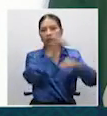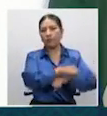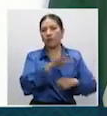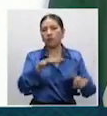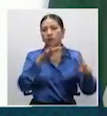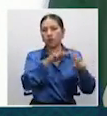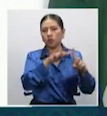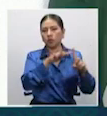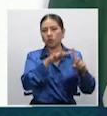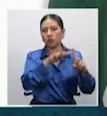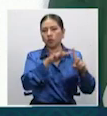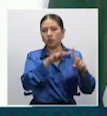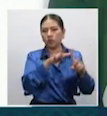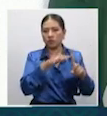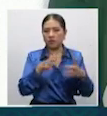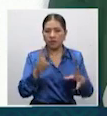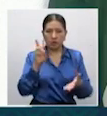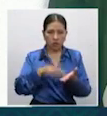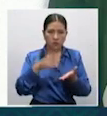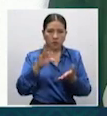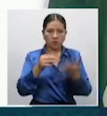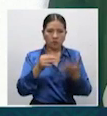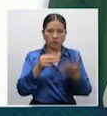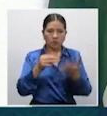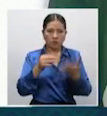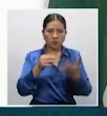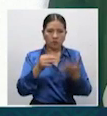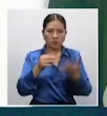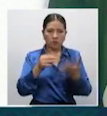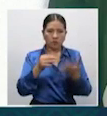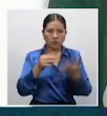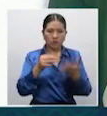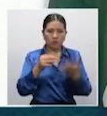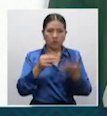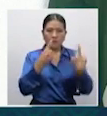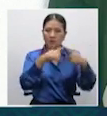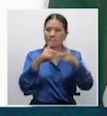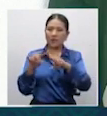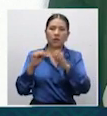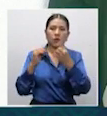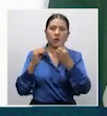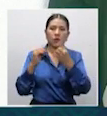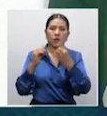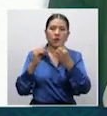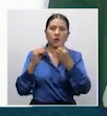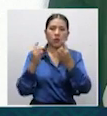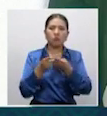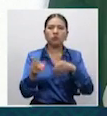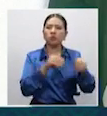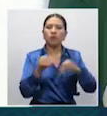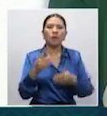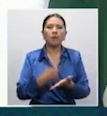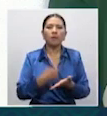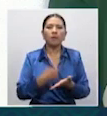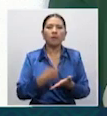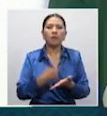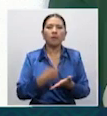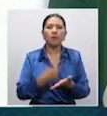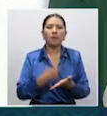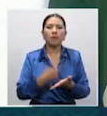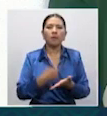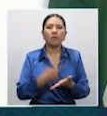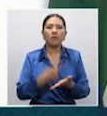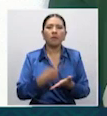el 2019 los sectores? Supuestamente para salvar a Bolivia de Evo Morales. ¿Qué